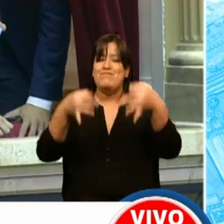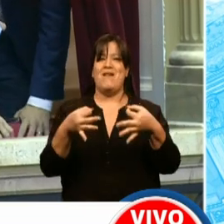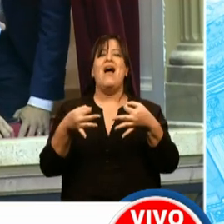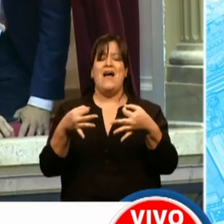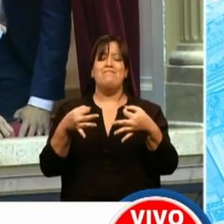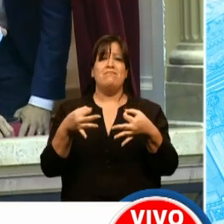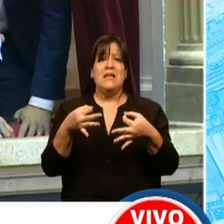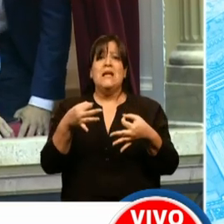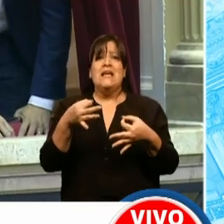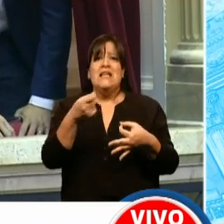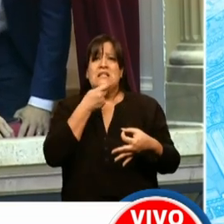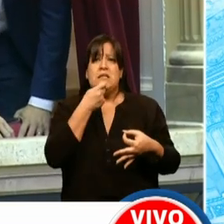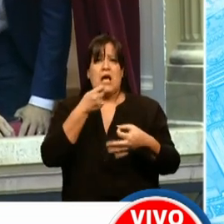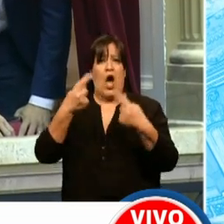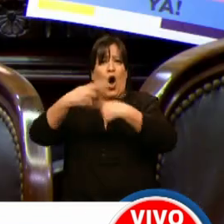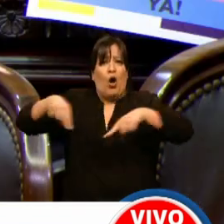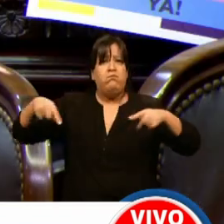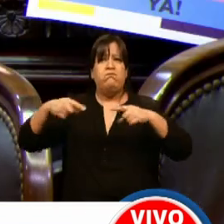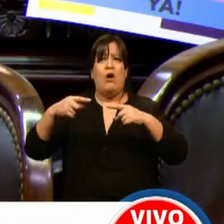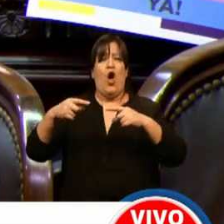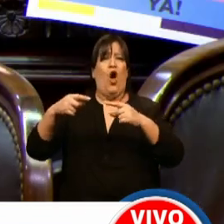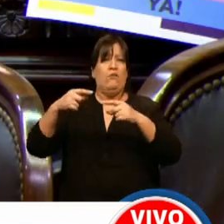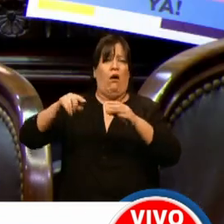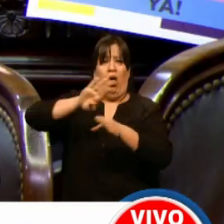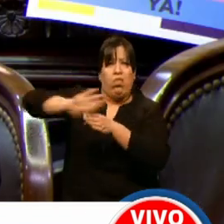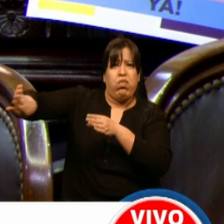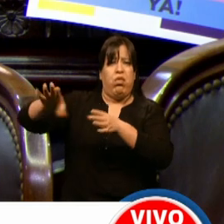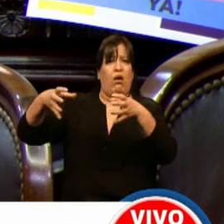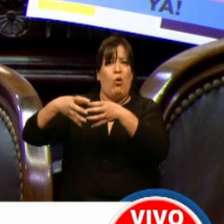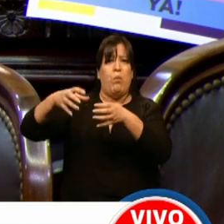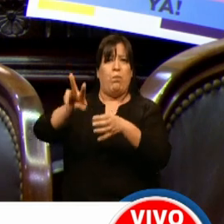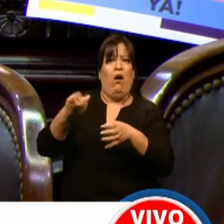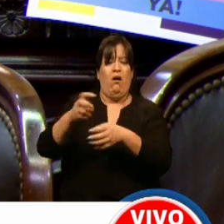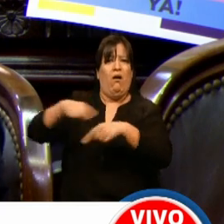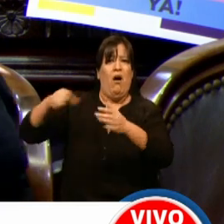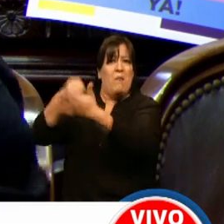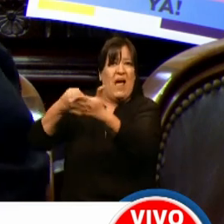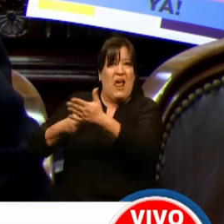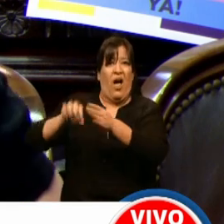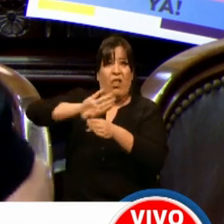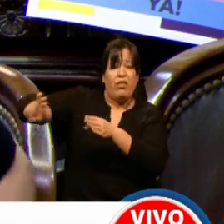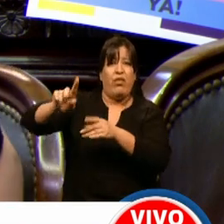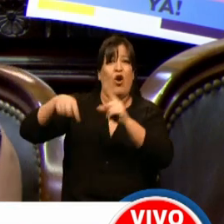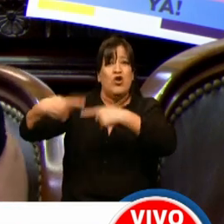si seguimos teniendo los sótanos de la democracia un colectivo que ha peleado tanto muchas gracias